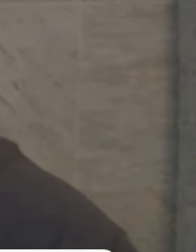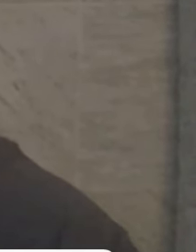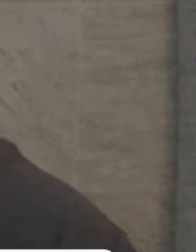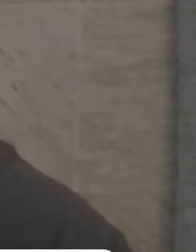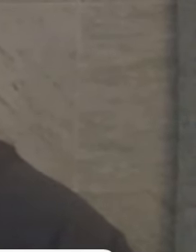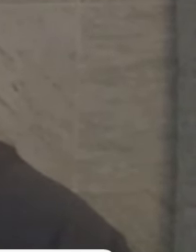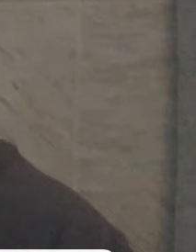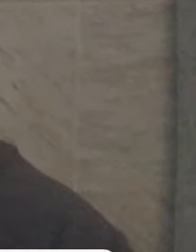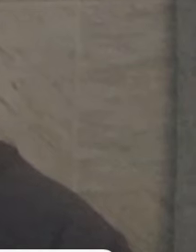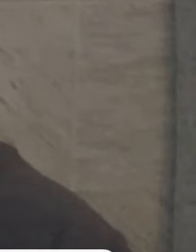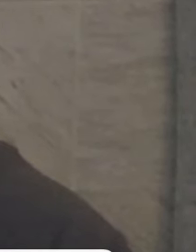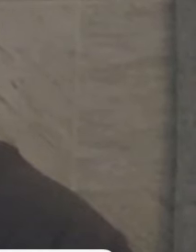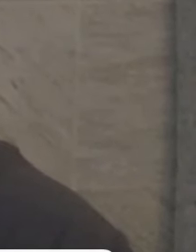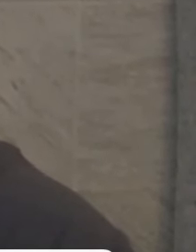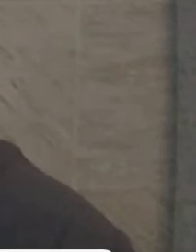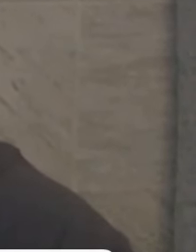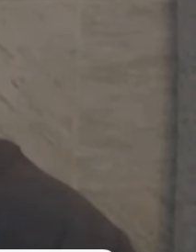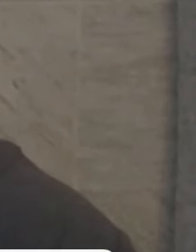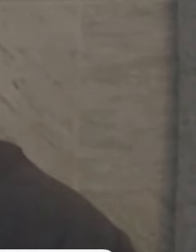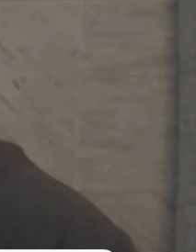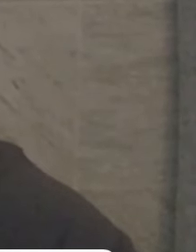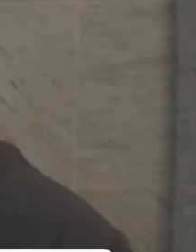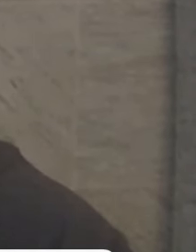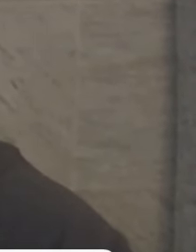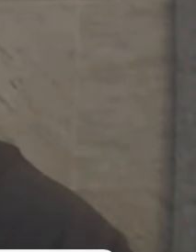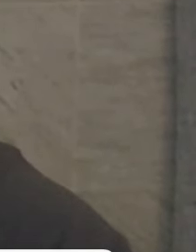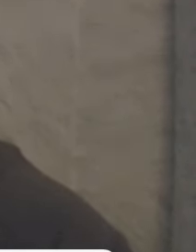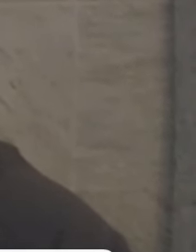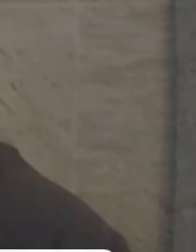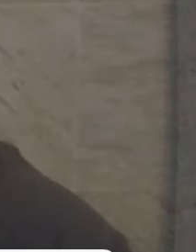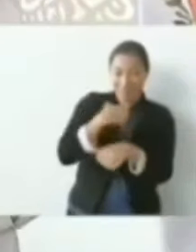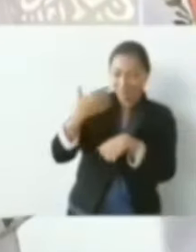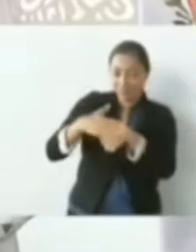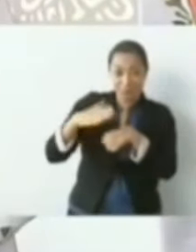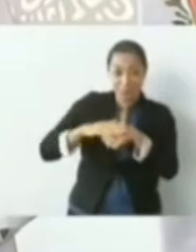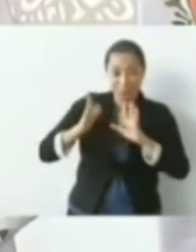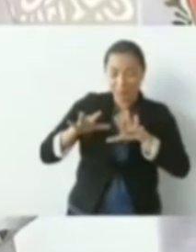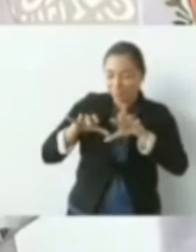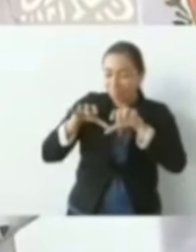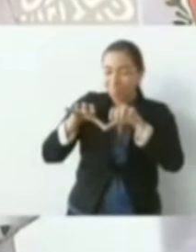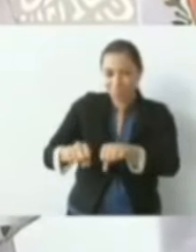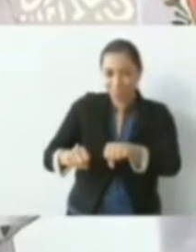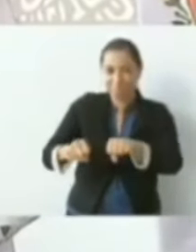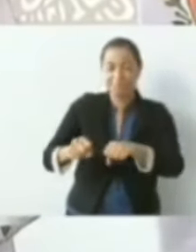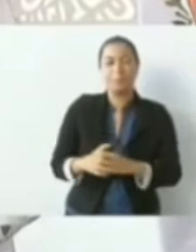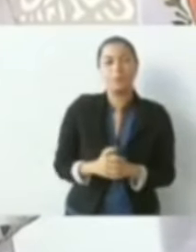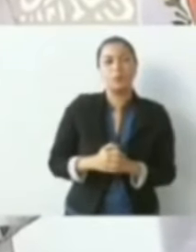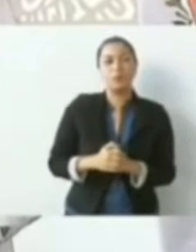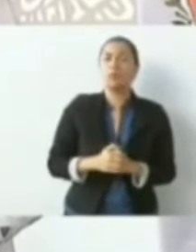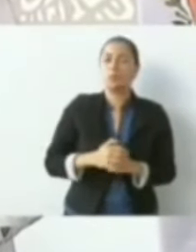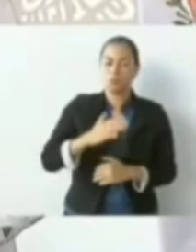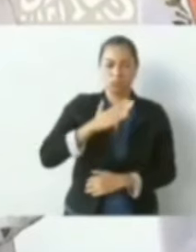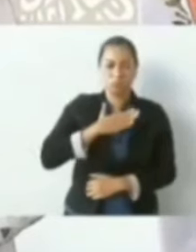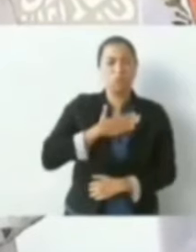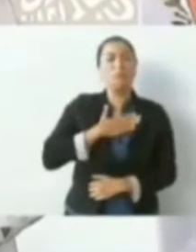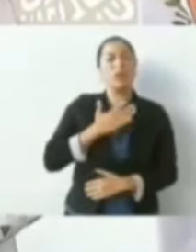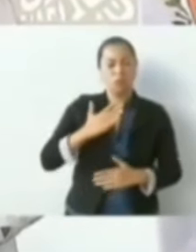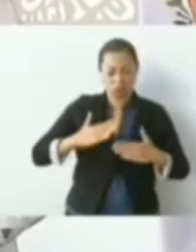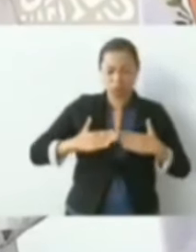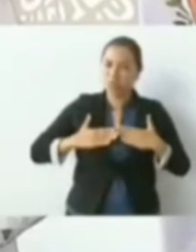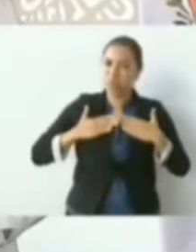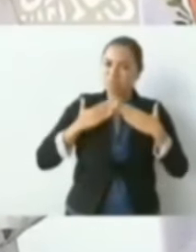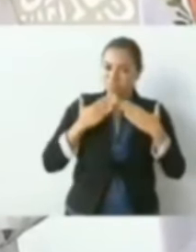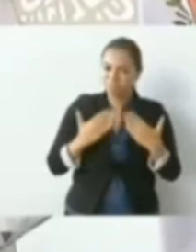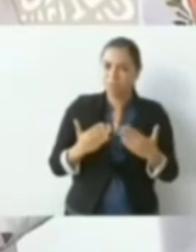lo que ha dicho, es parte de lo que sostiene el presidente Andrés Manuel López Obrador. Nosotros le tenemos toda la confianza